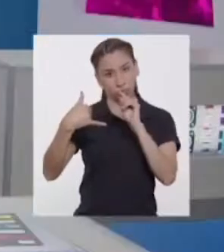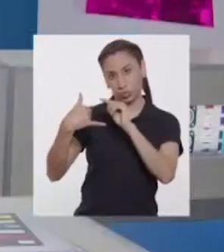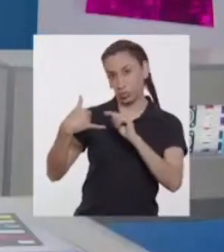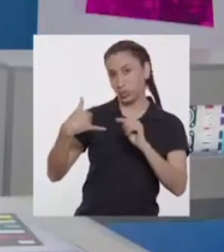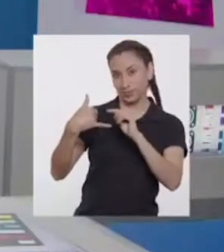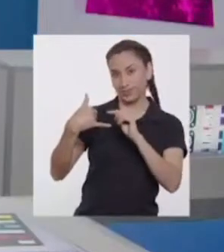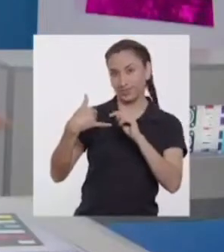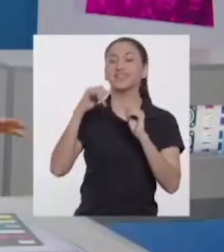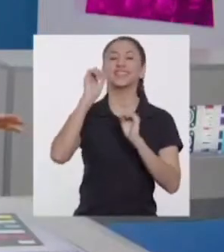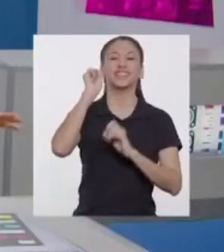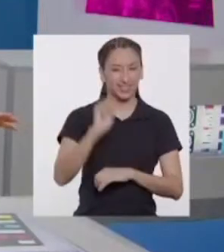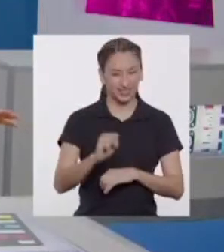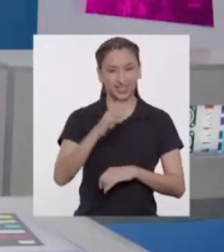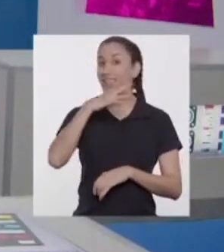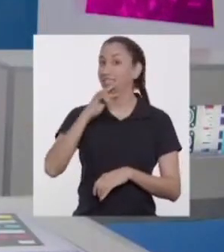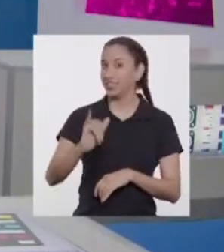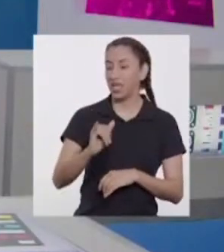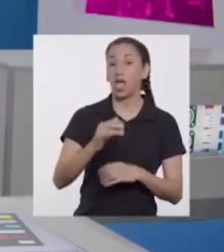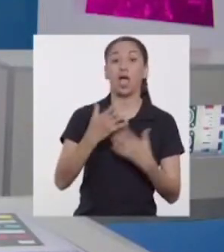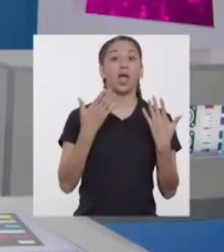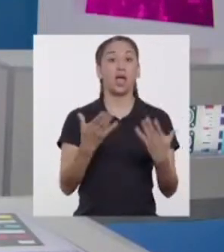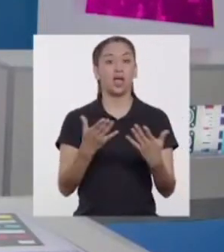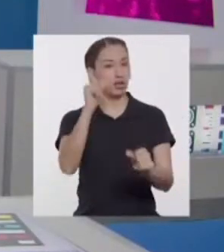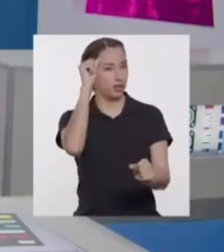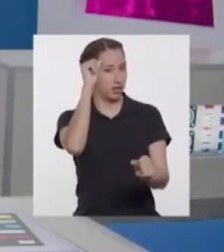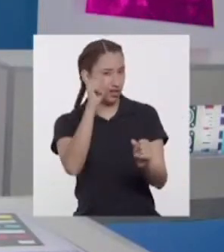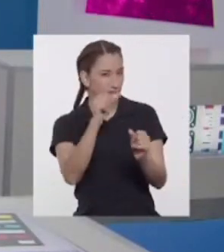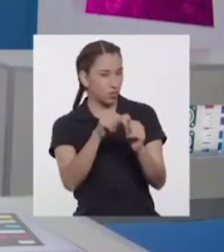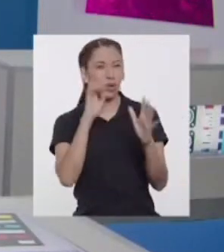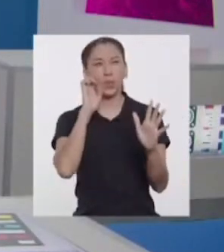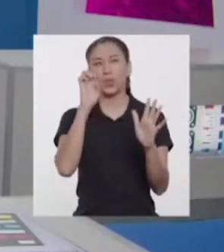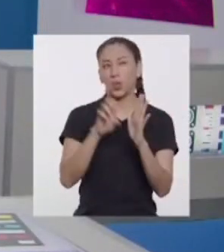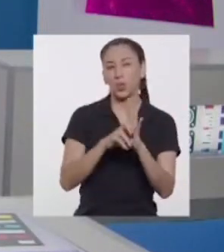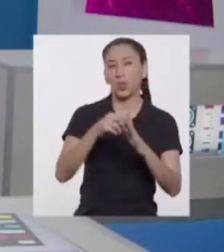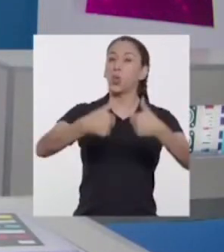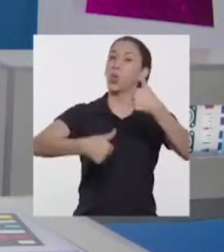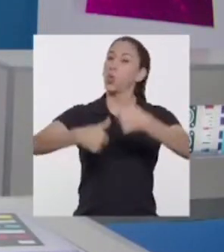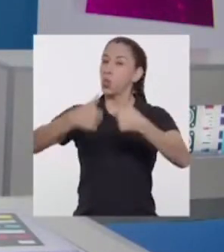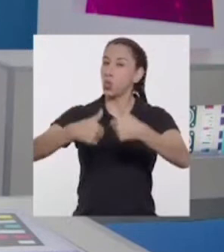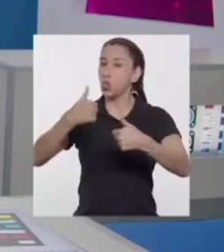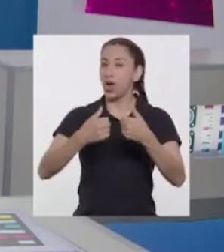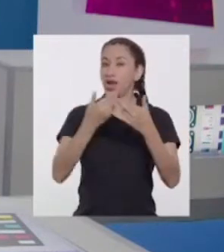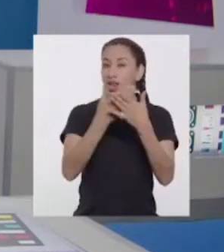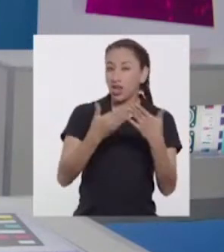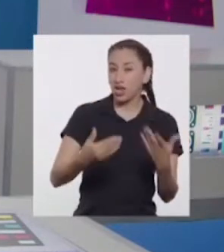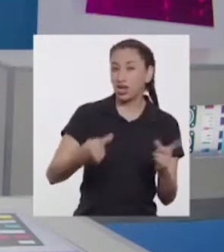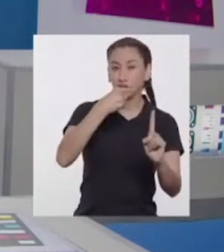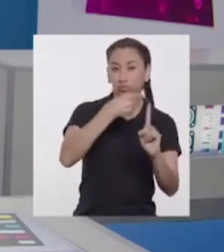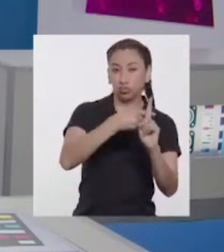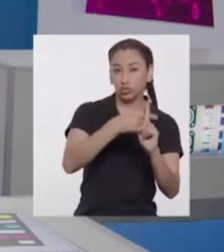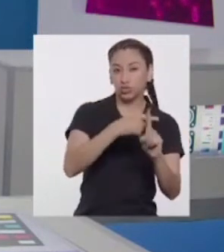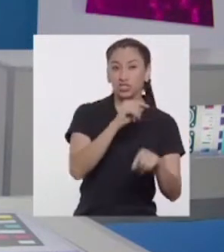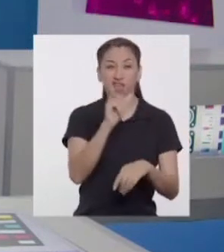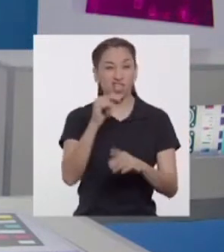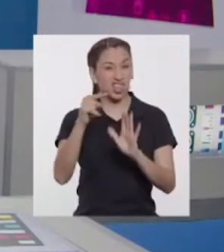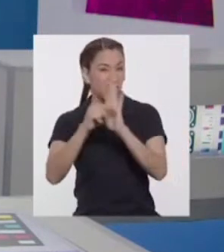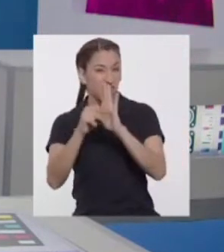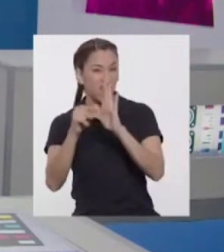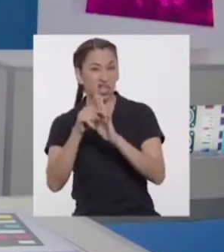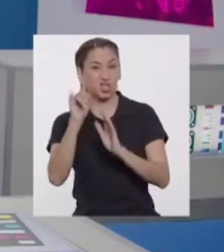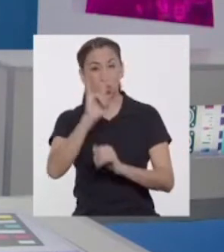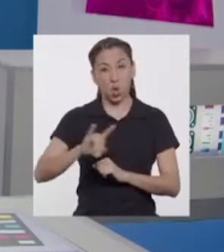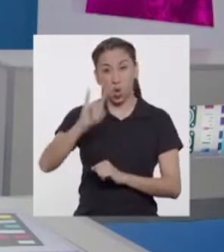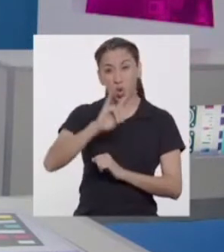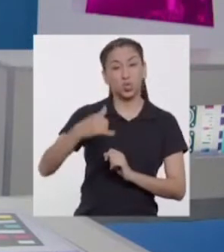celular. ¡Así es! ¿Recuerdan, por ejemplo, cuáles eran las ventajas y las